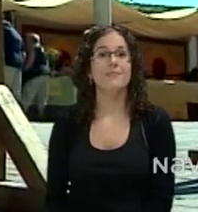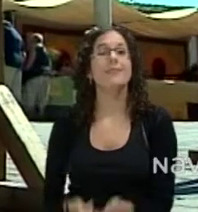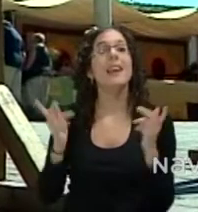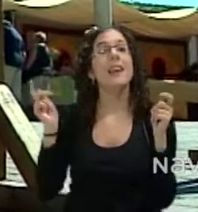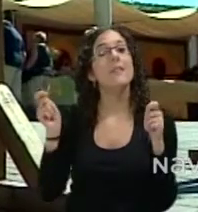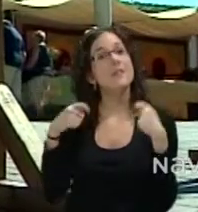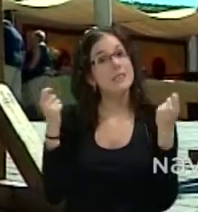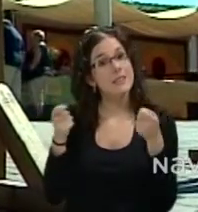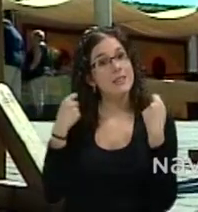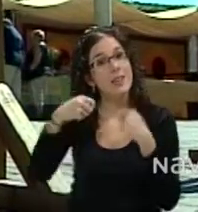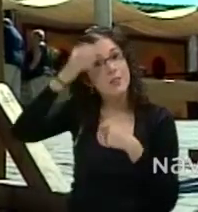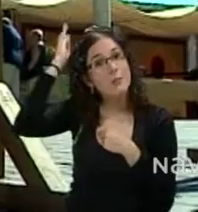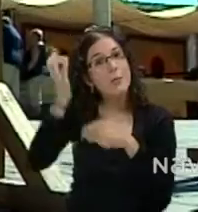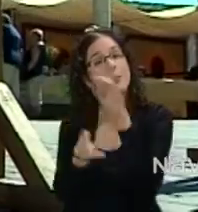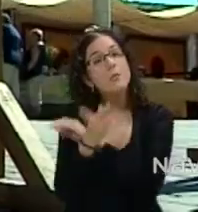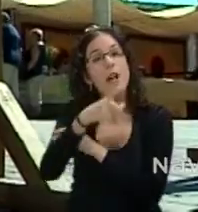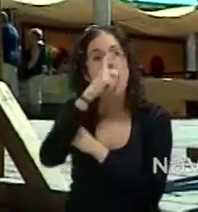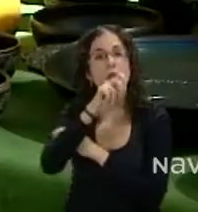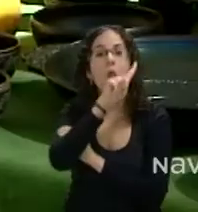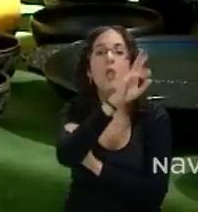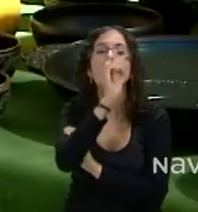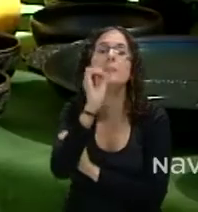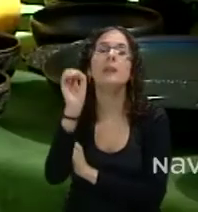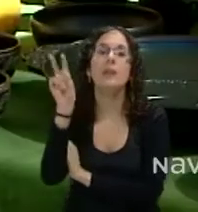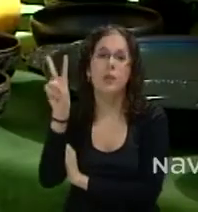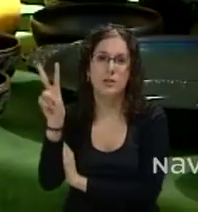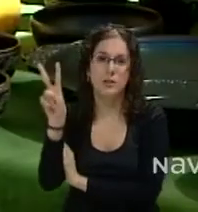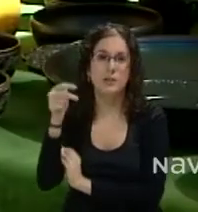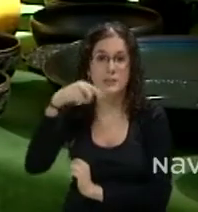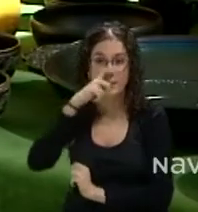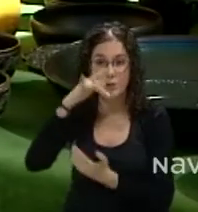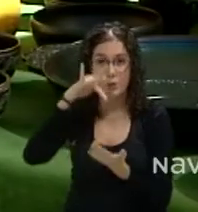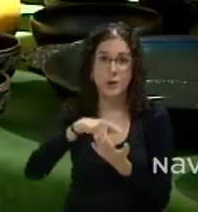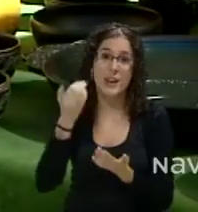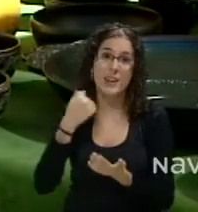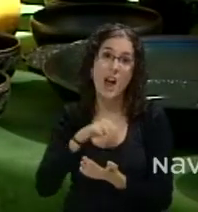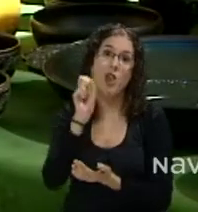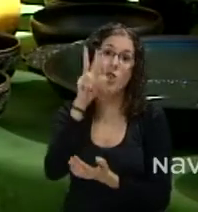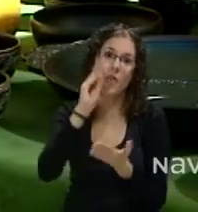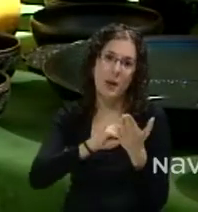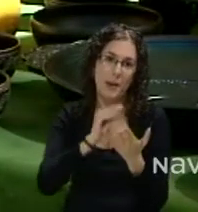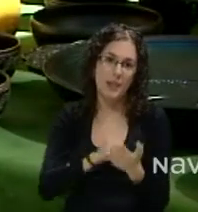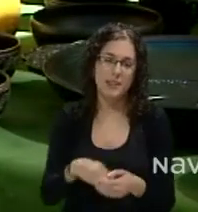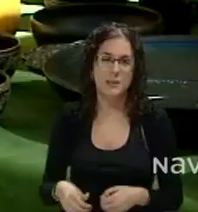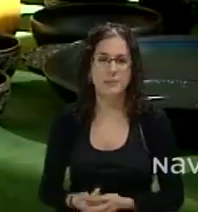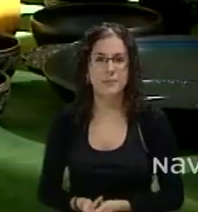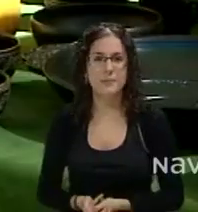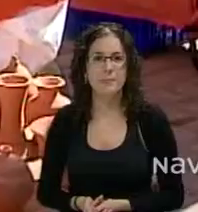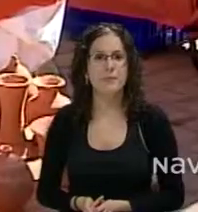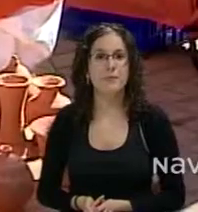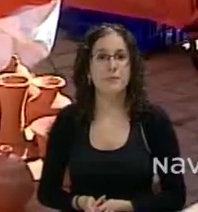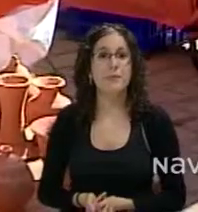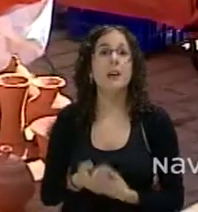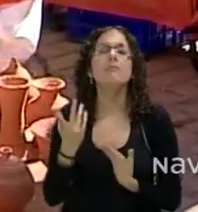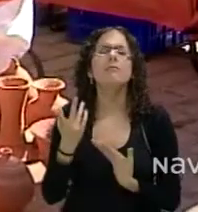2002. Este año hemos celebrado la 12ª edición del festival. Nace con la